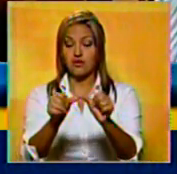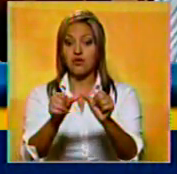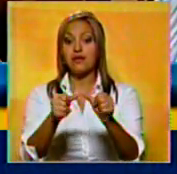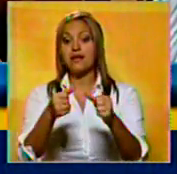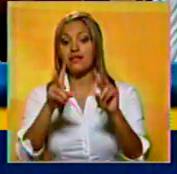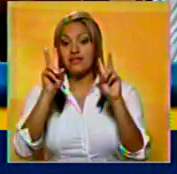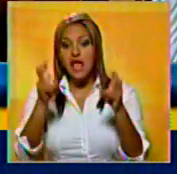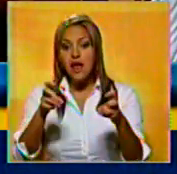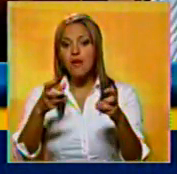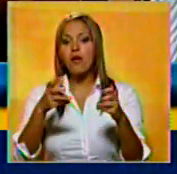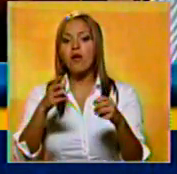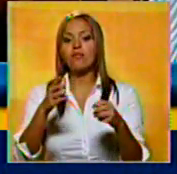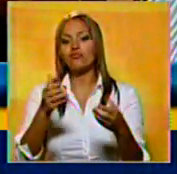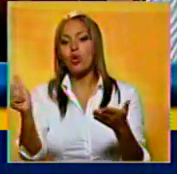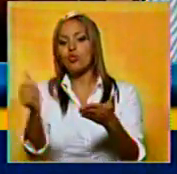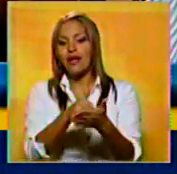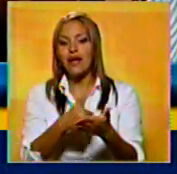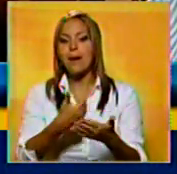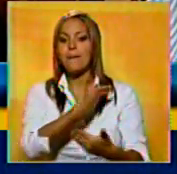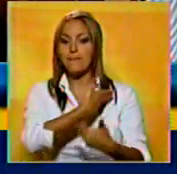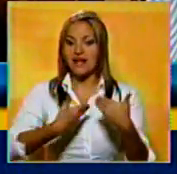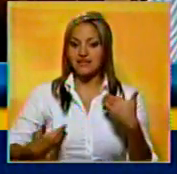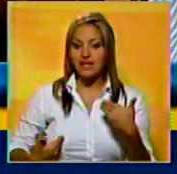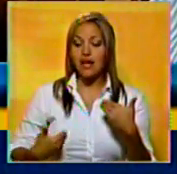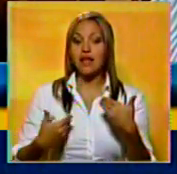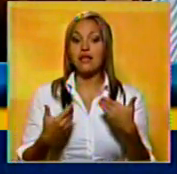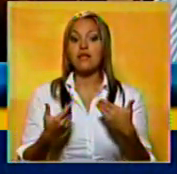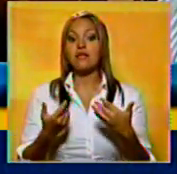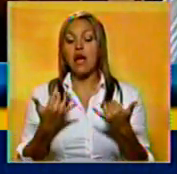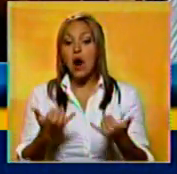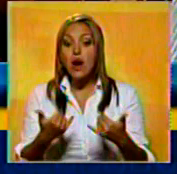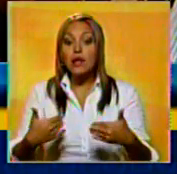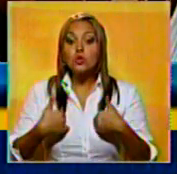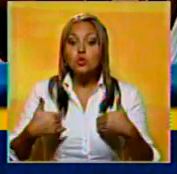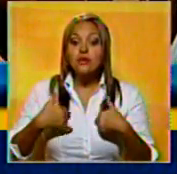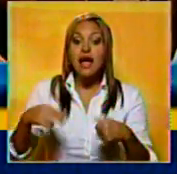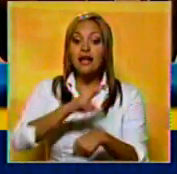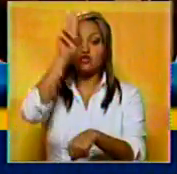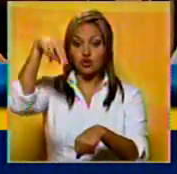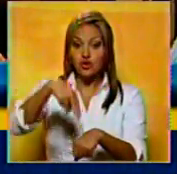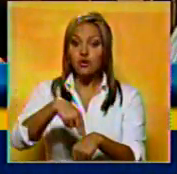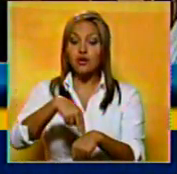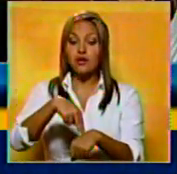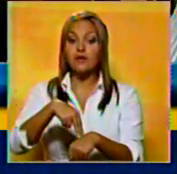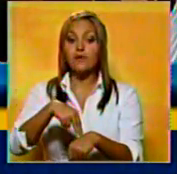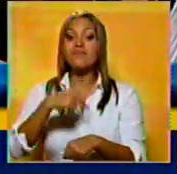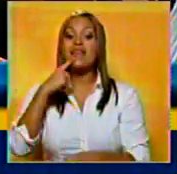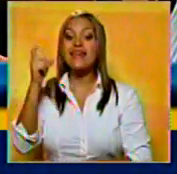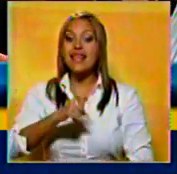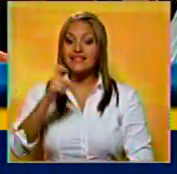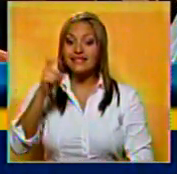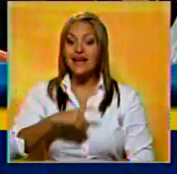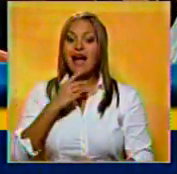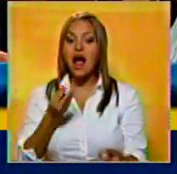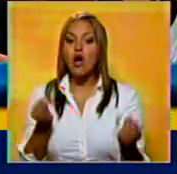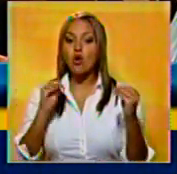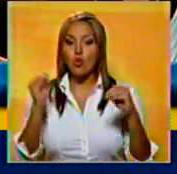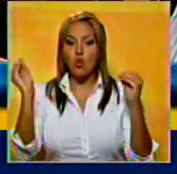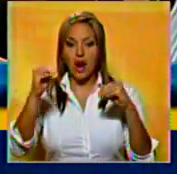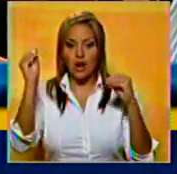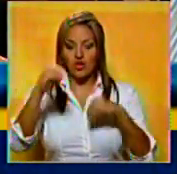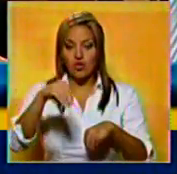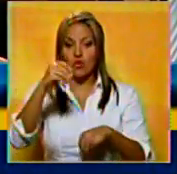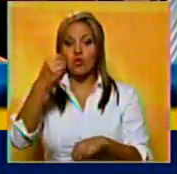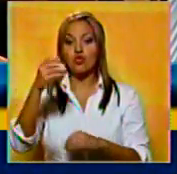la ausencia del presidente está pesando en la vida nacional y se requieren acuerdos